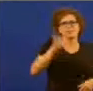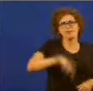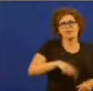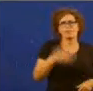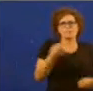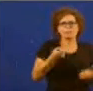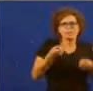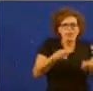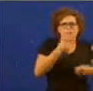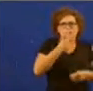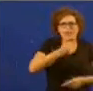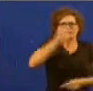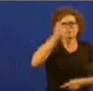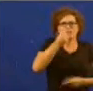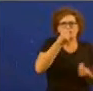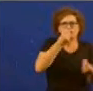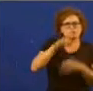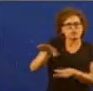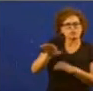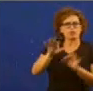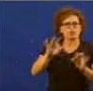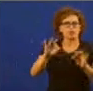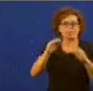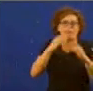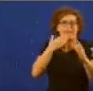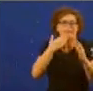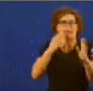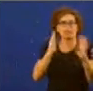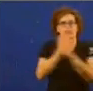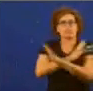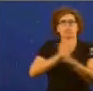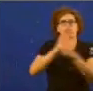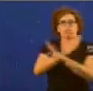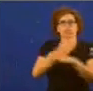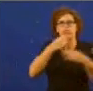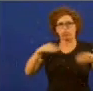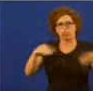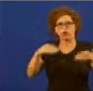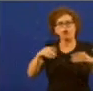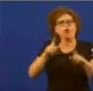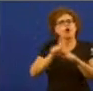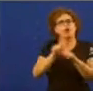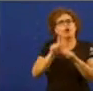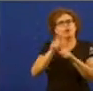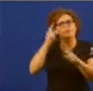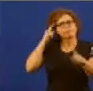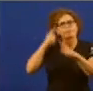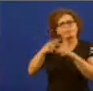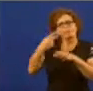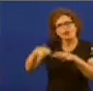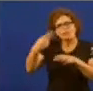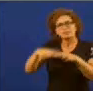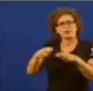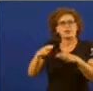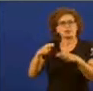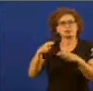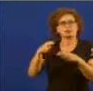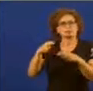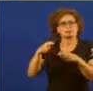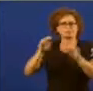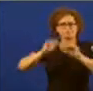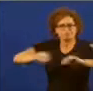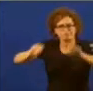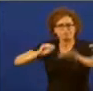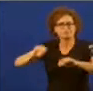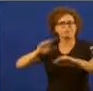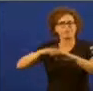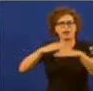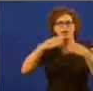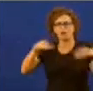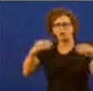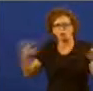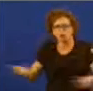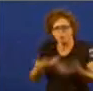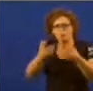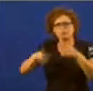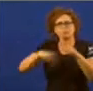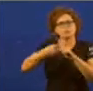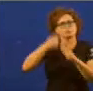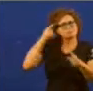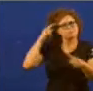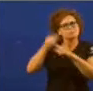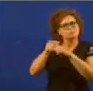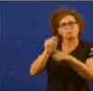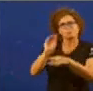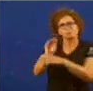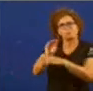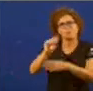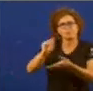vendo como se que pegaba a persoas por querer votar desde aquí toda a nosa solidariedade con povo catalán